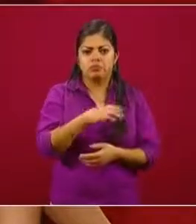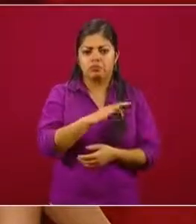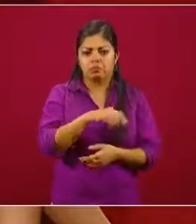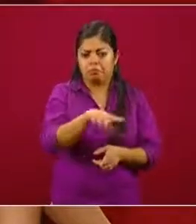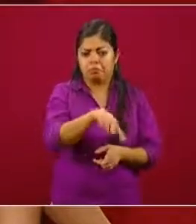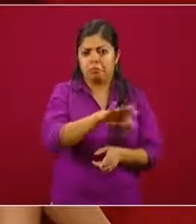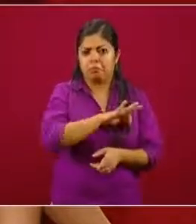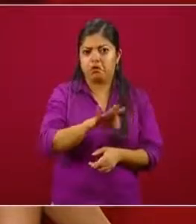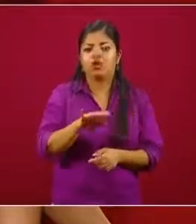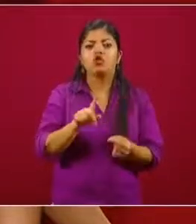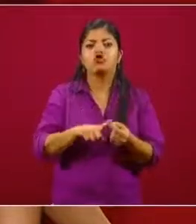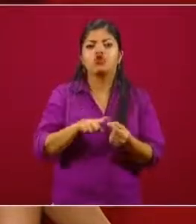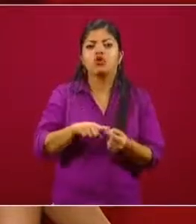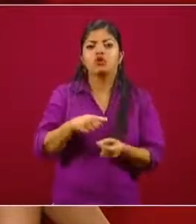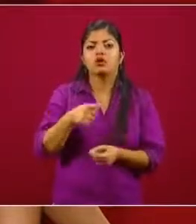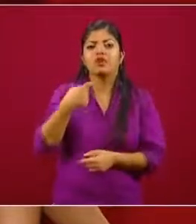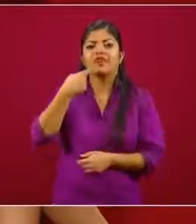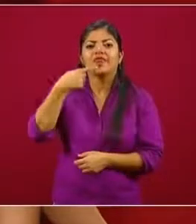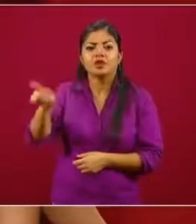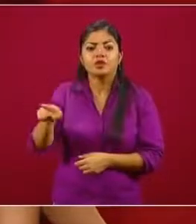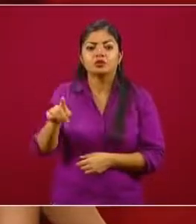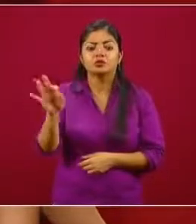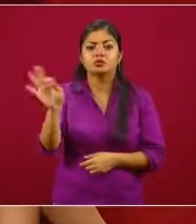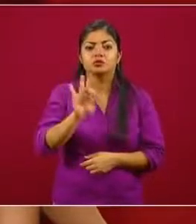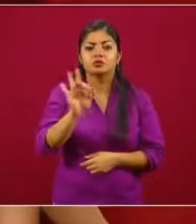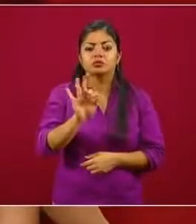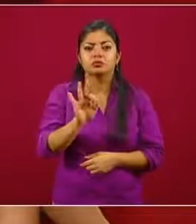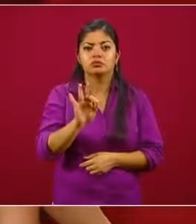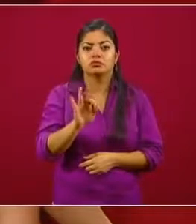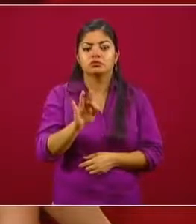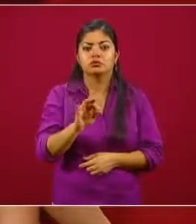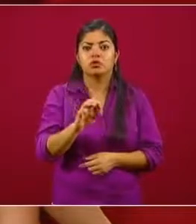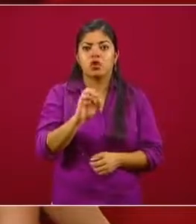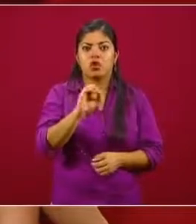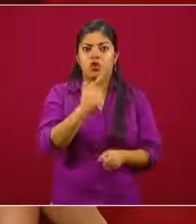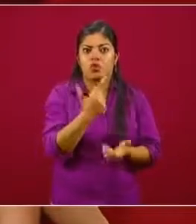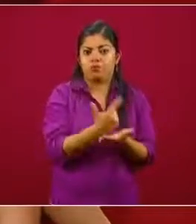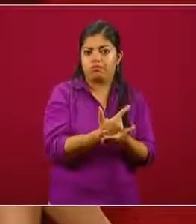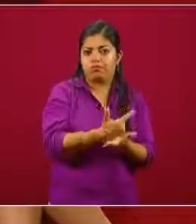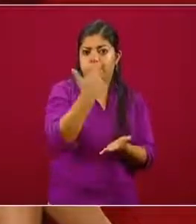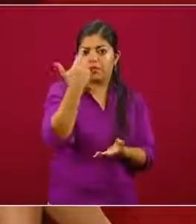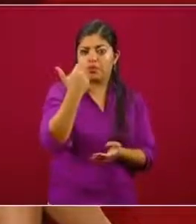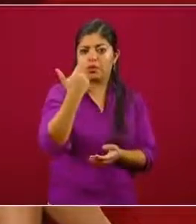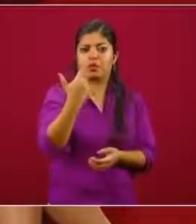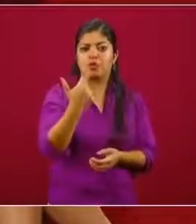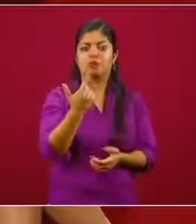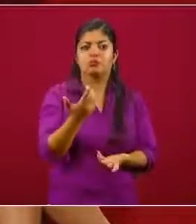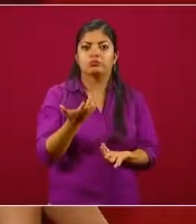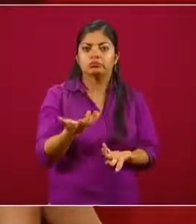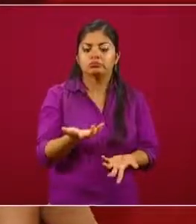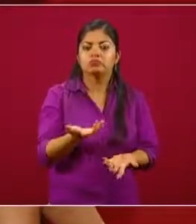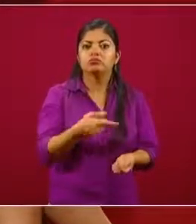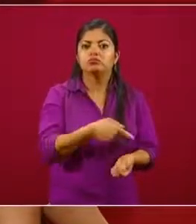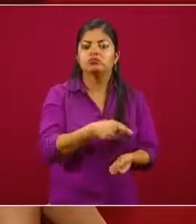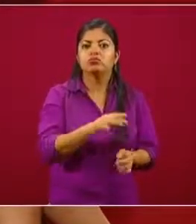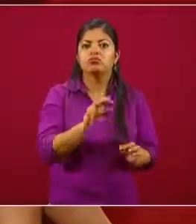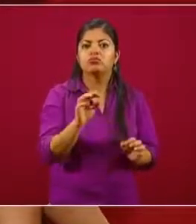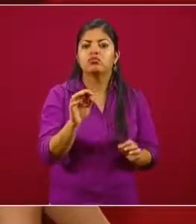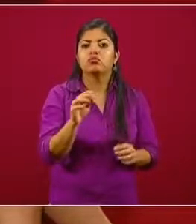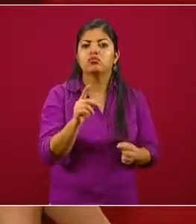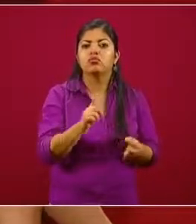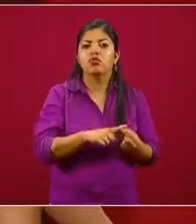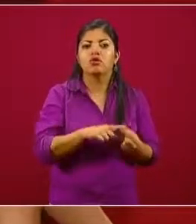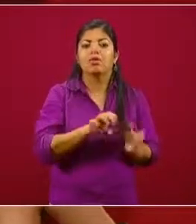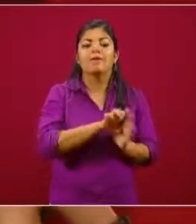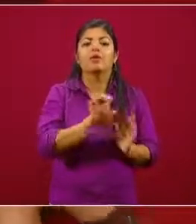o a donde puedan acudir si es un tipo de violencia mayor. Ya a dónde puede acudir un joven que por su